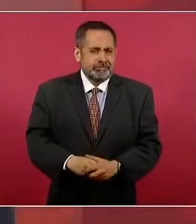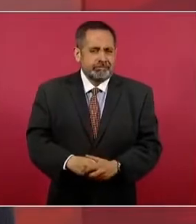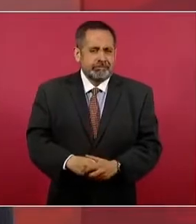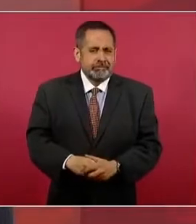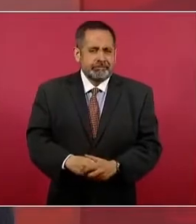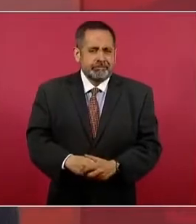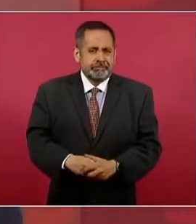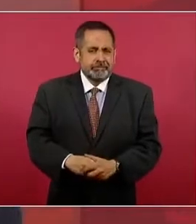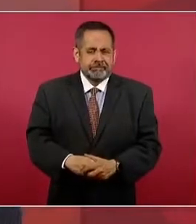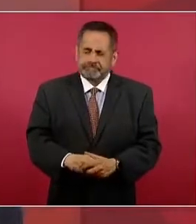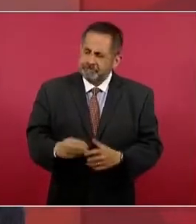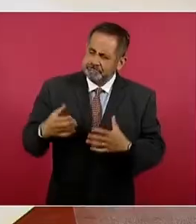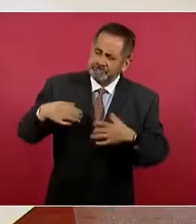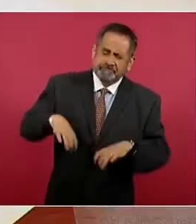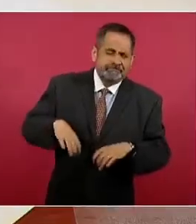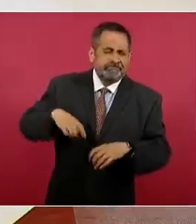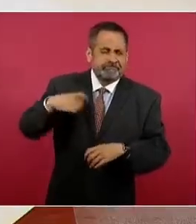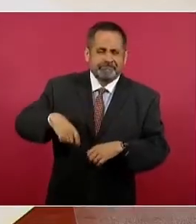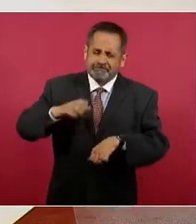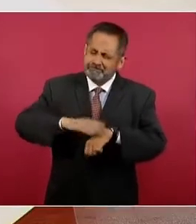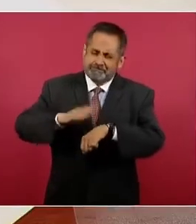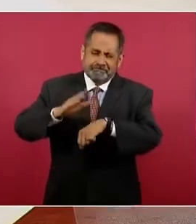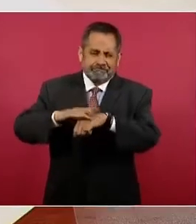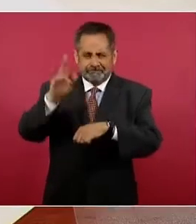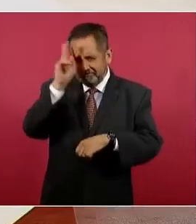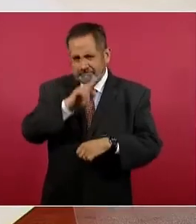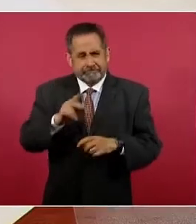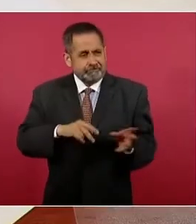se enriquecieron más.